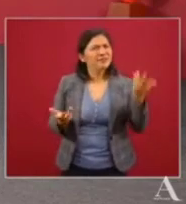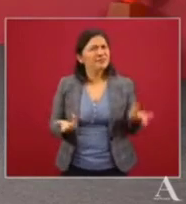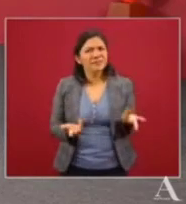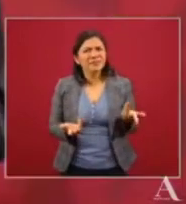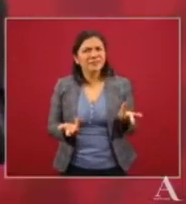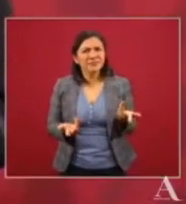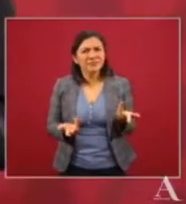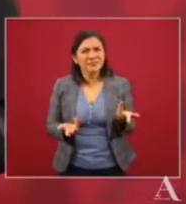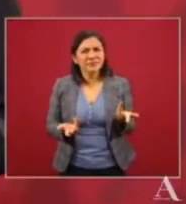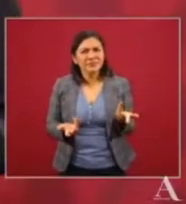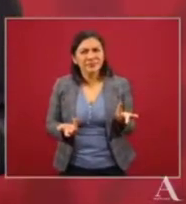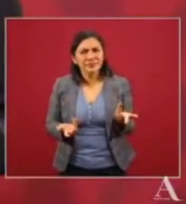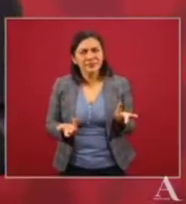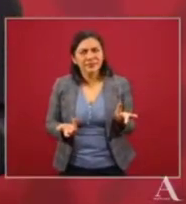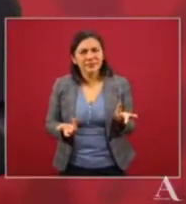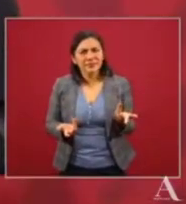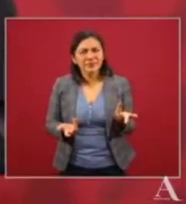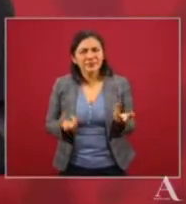lo